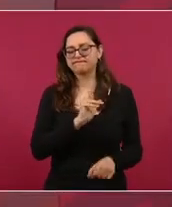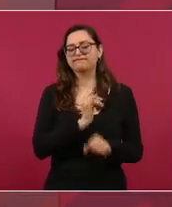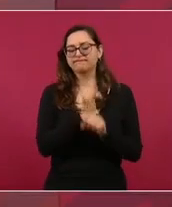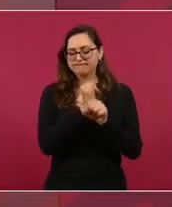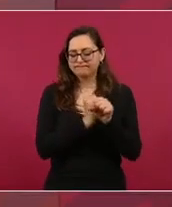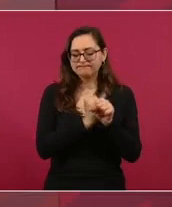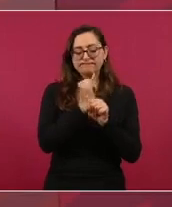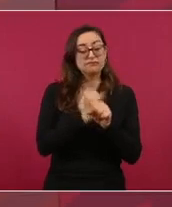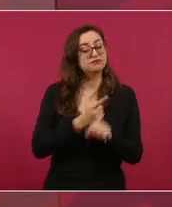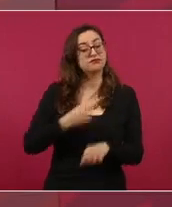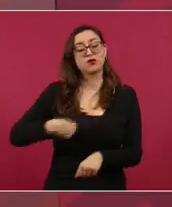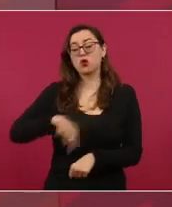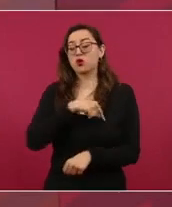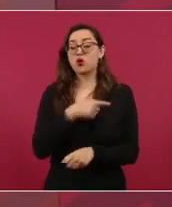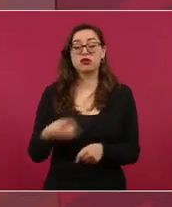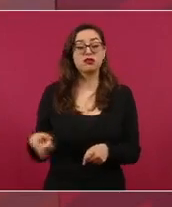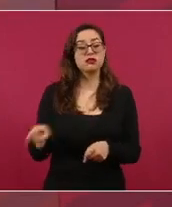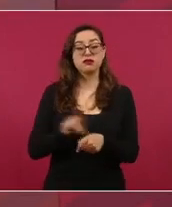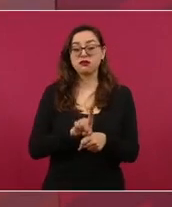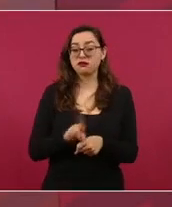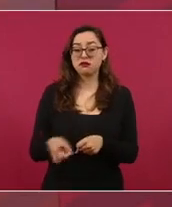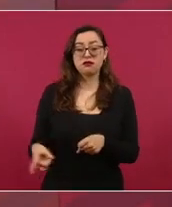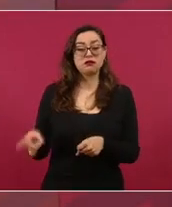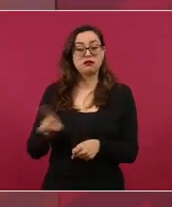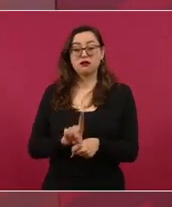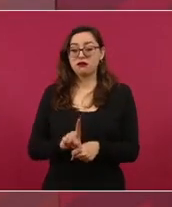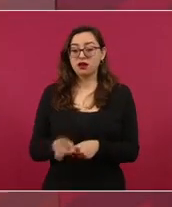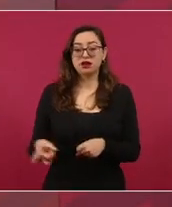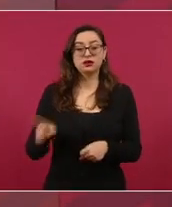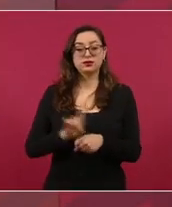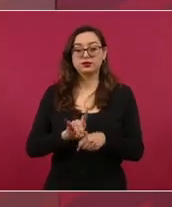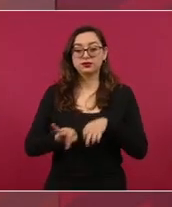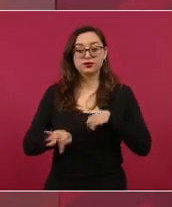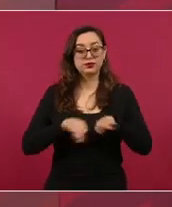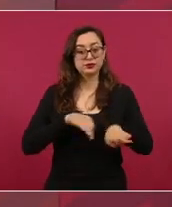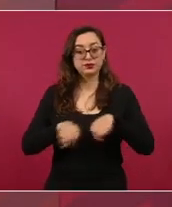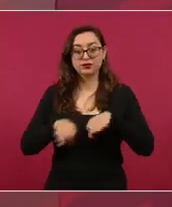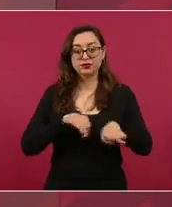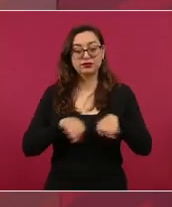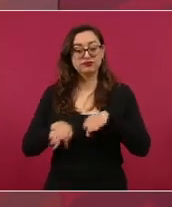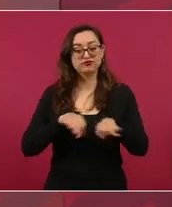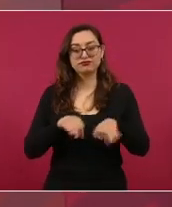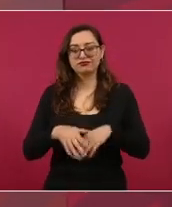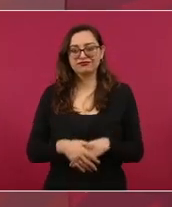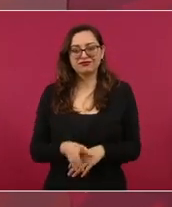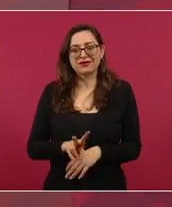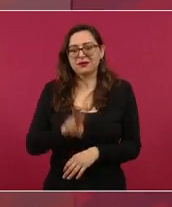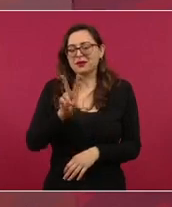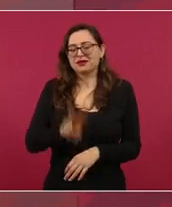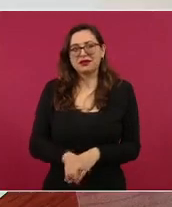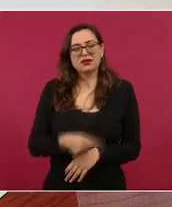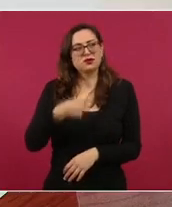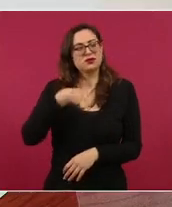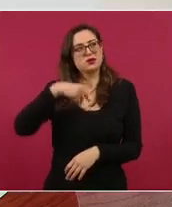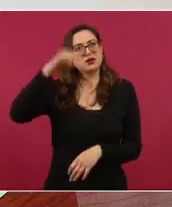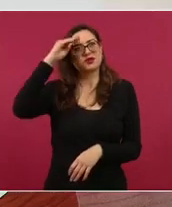todos los días, de todos los días. Yo no sé cómo lo hacían antes,